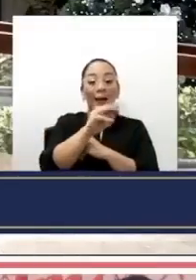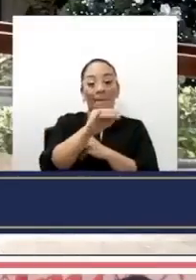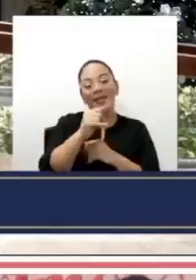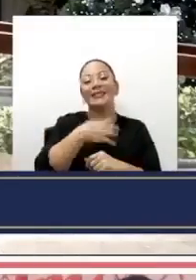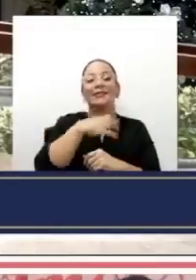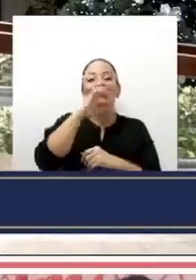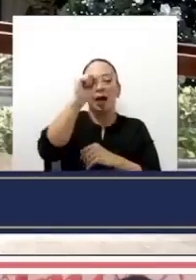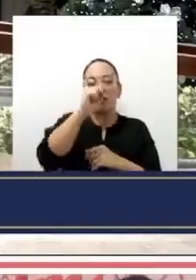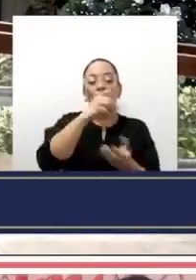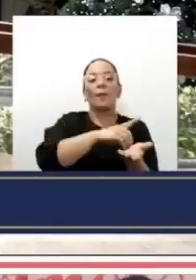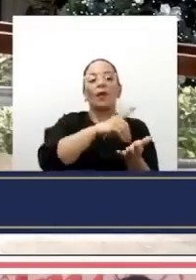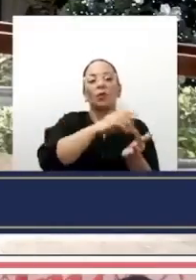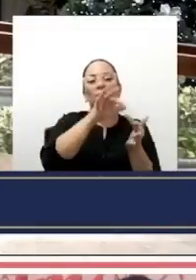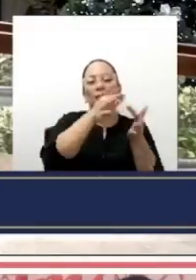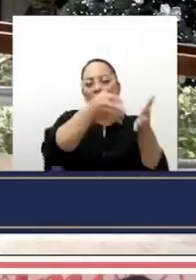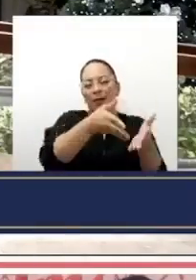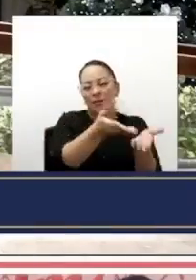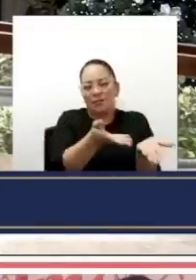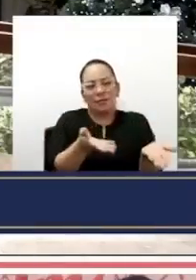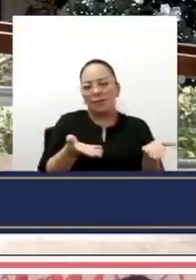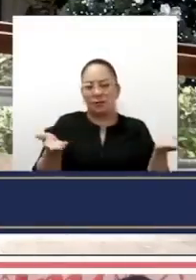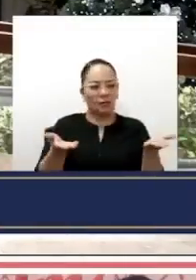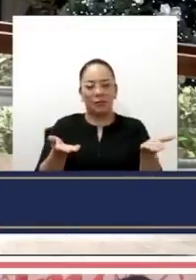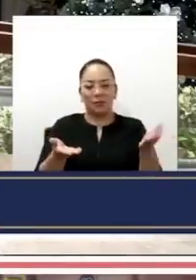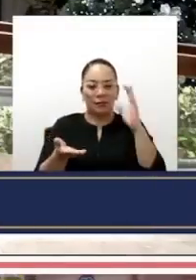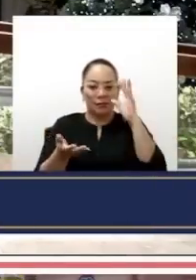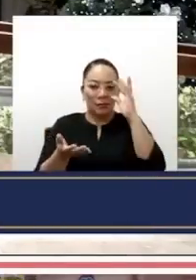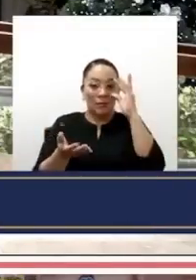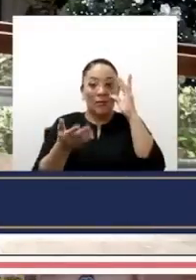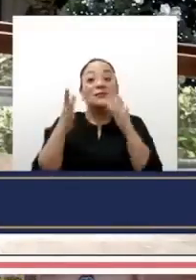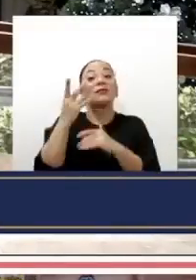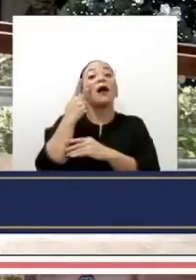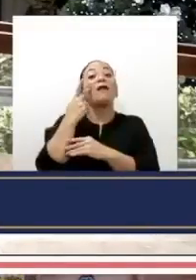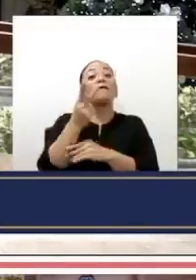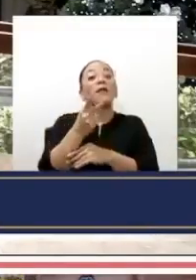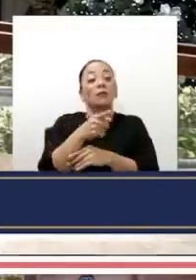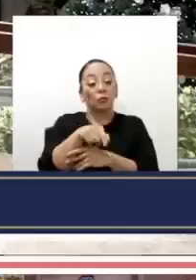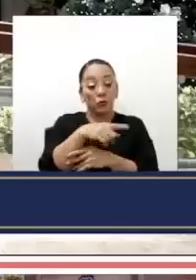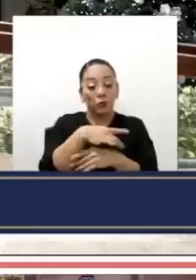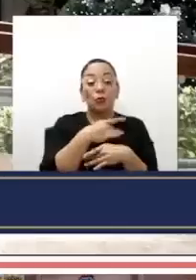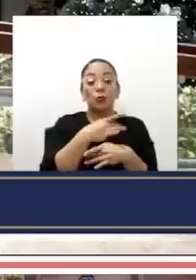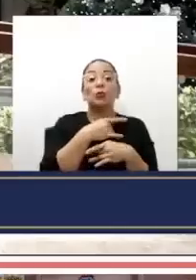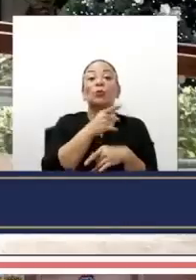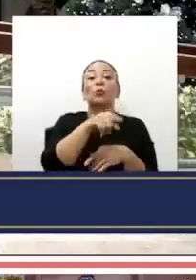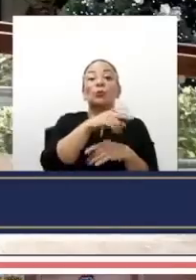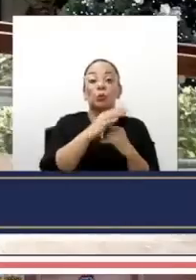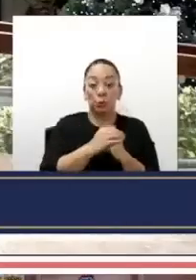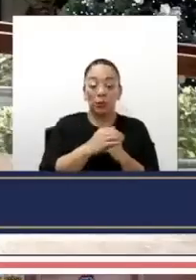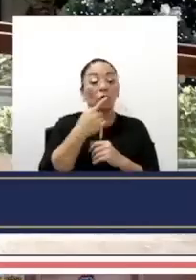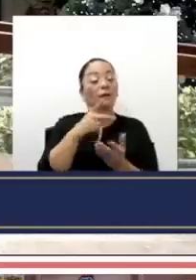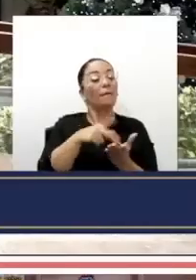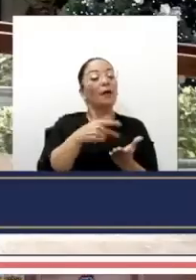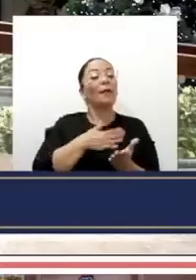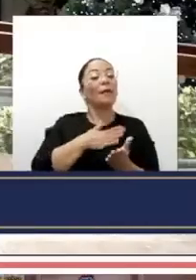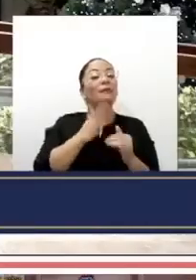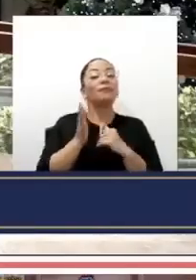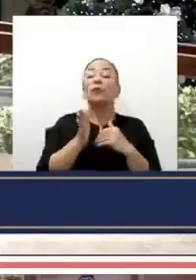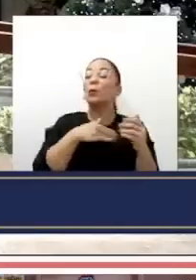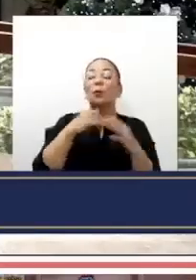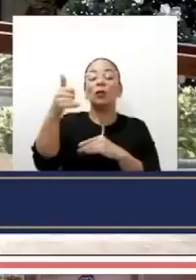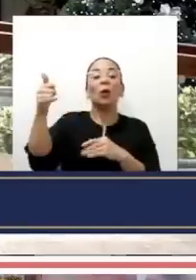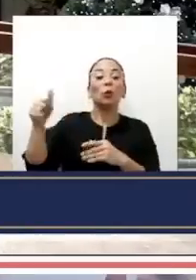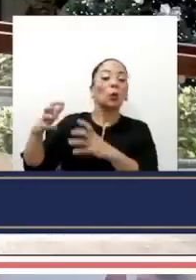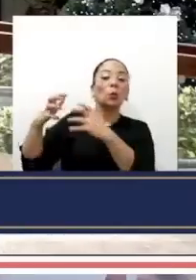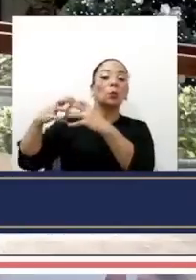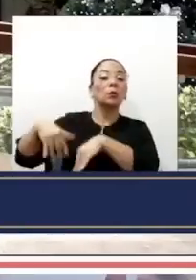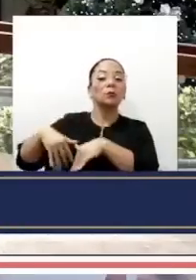Médicos Especialistas, y ya vemos por dónde vienen los intereses. Págueme a mí, aunque